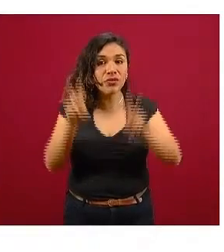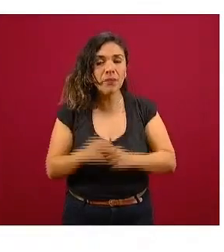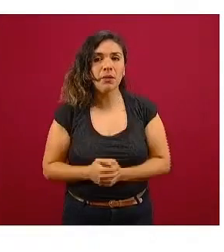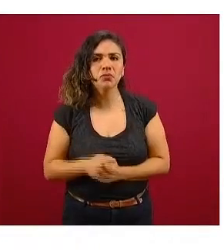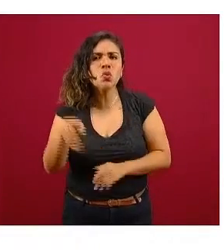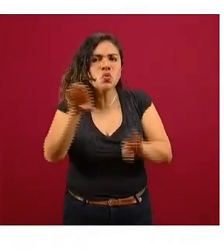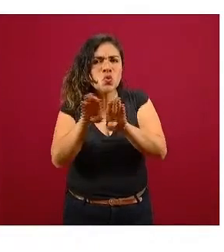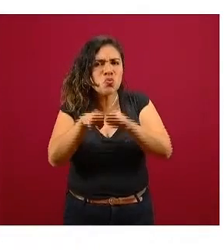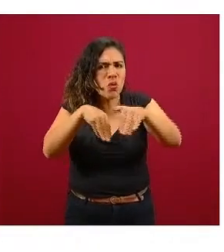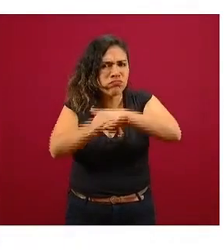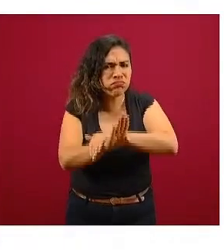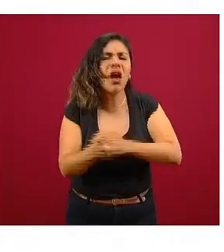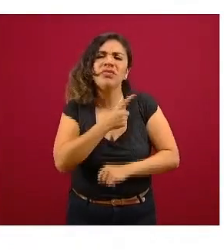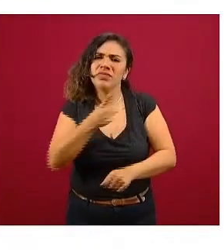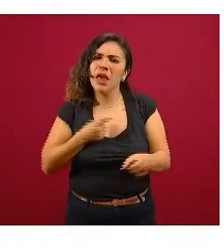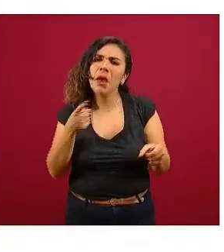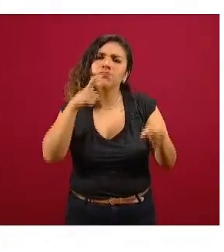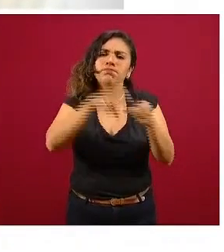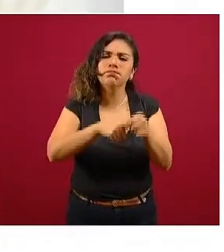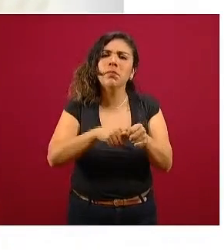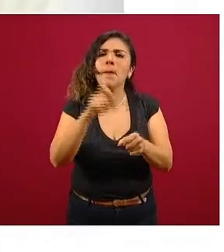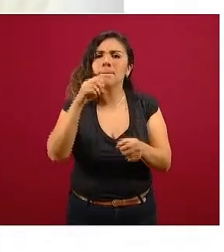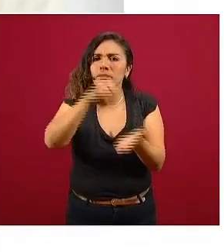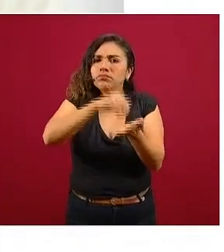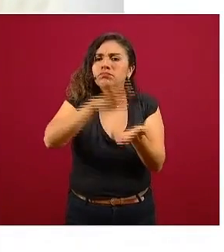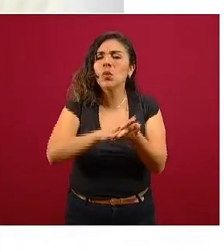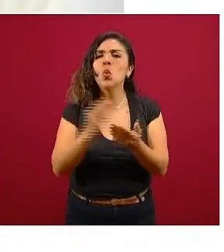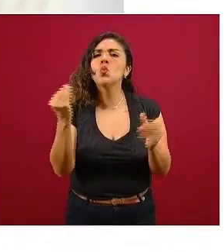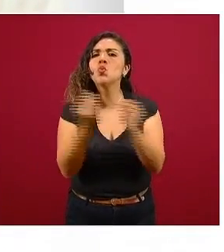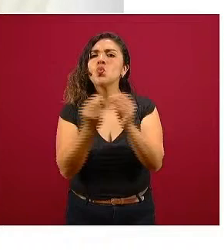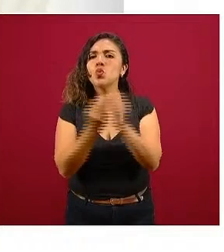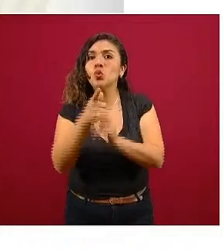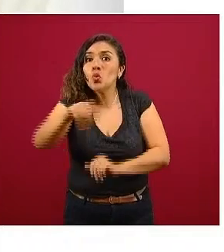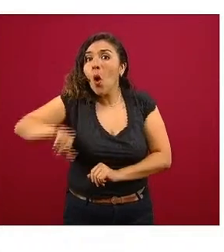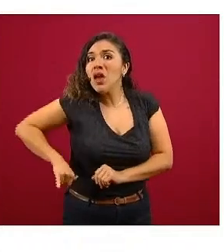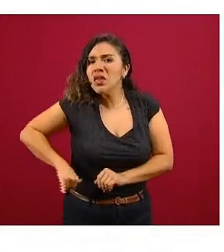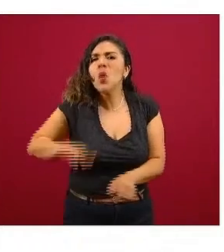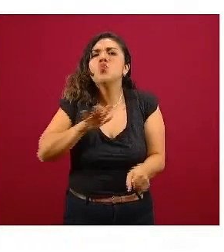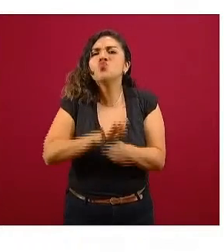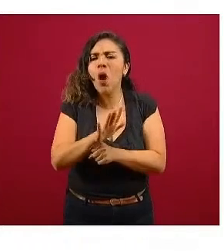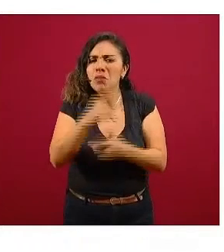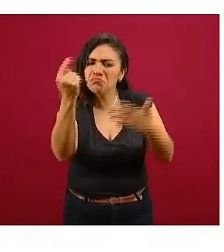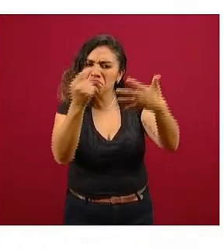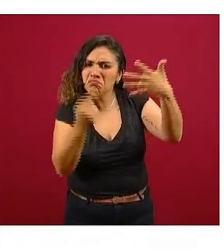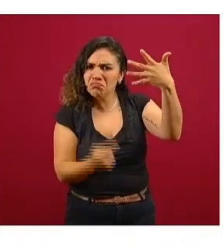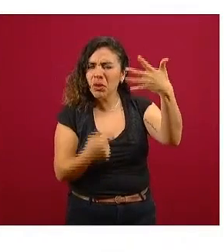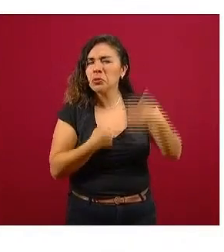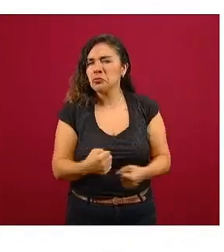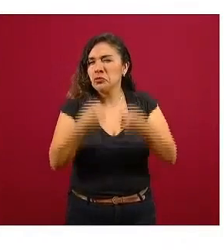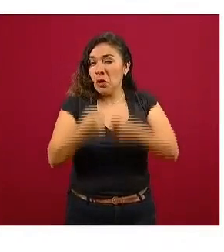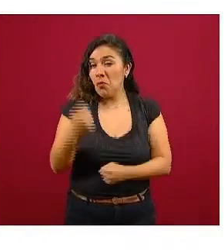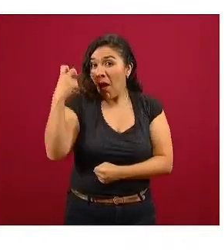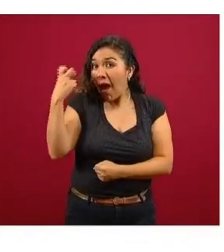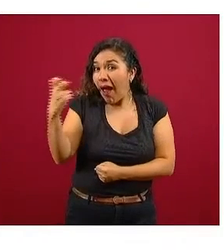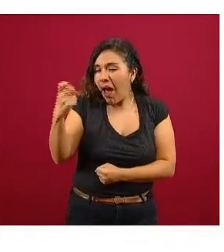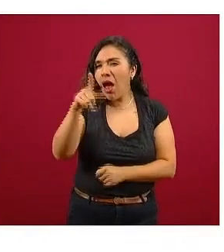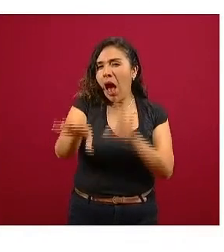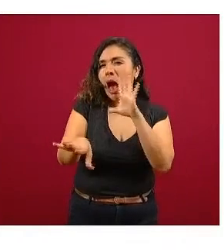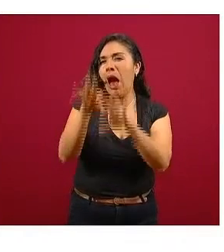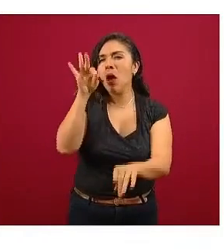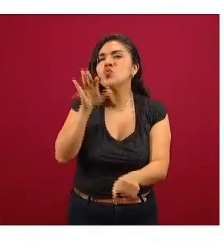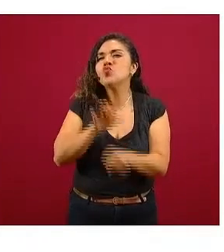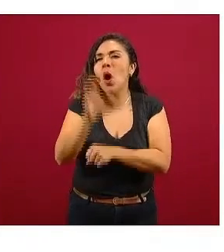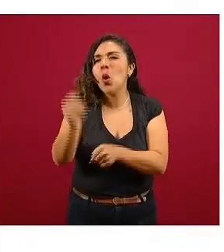Para acceder, solo debes registrarte e inscribirte a los cursos que sean de tu interés. Estamos seguros que en CLIMS